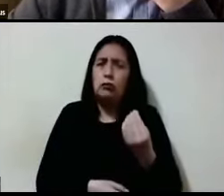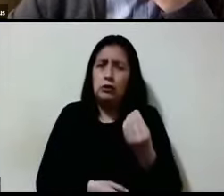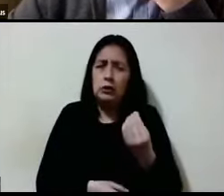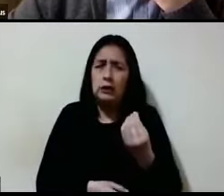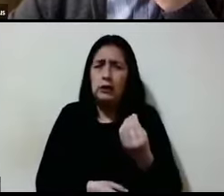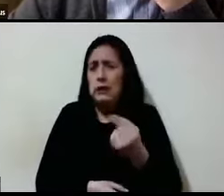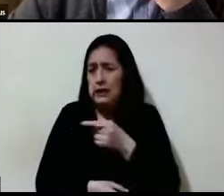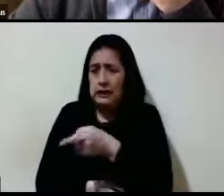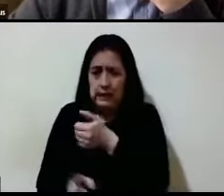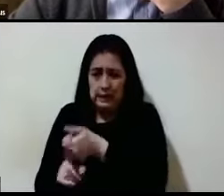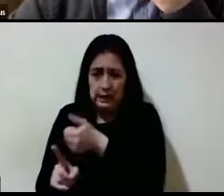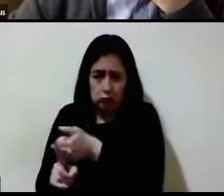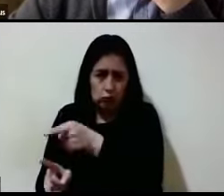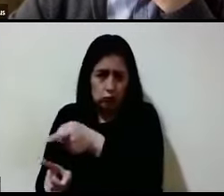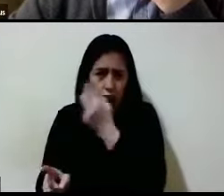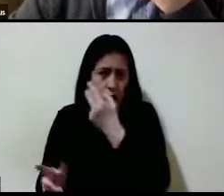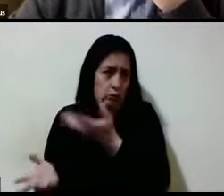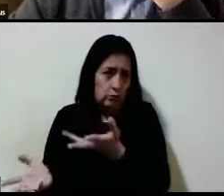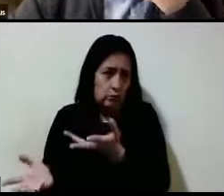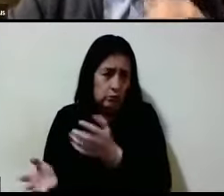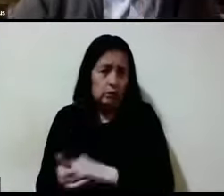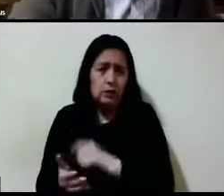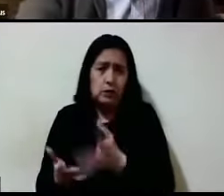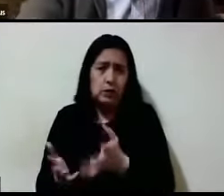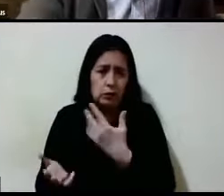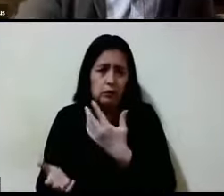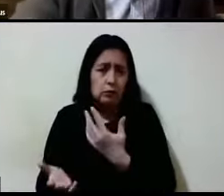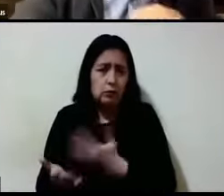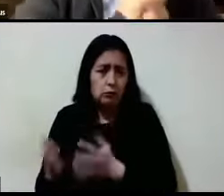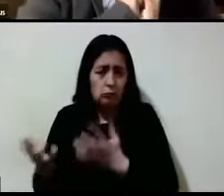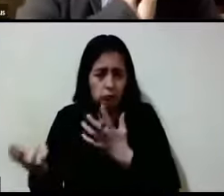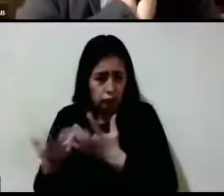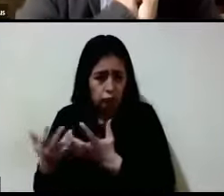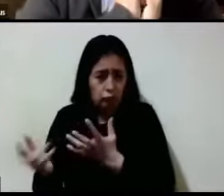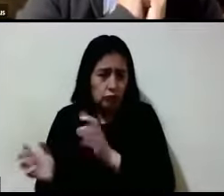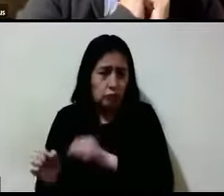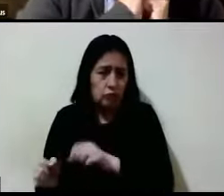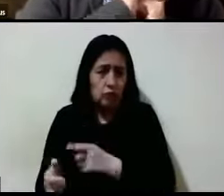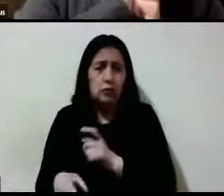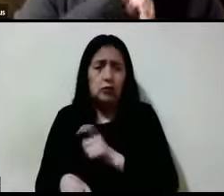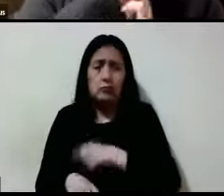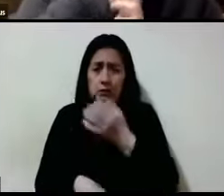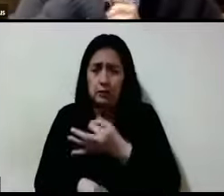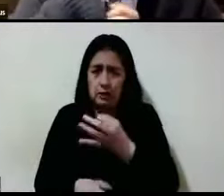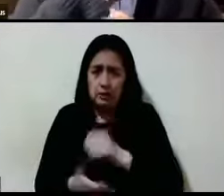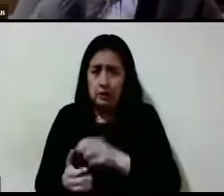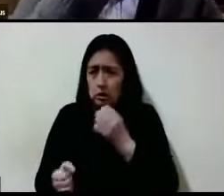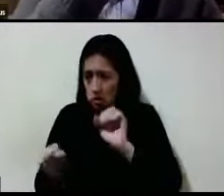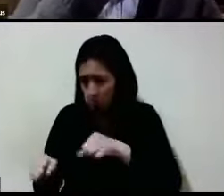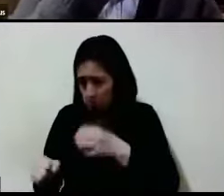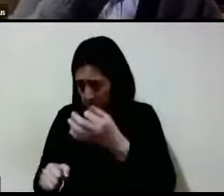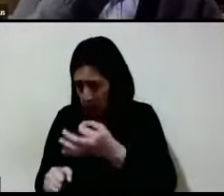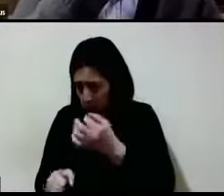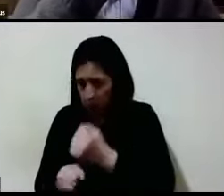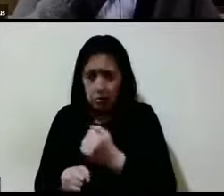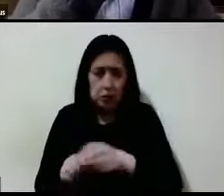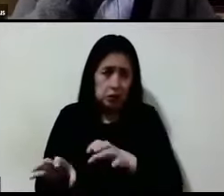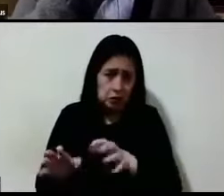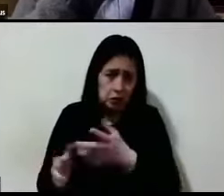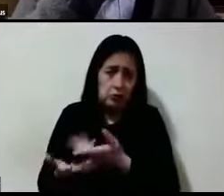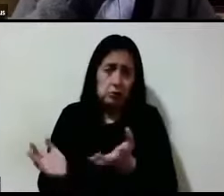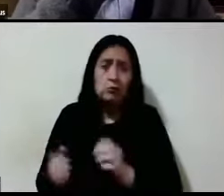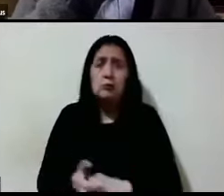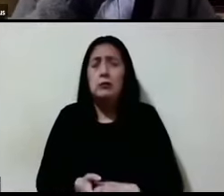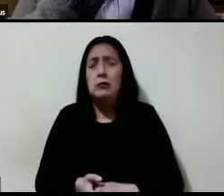son los que tienen que ir viendo y corroborando si en tiempo real, ¿no? Si están trabajando, si están realizando esa